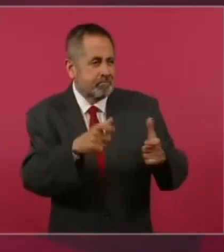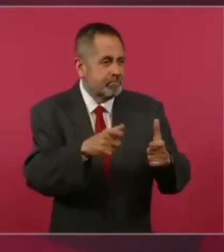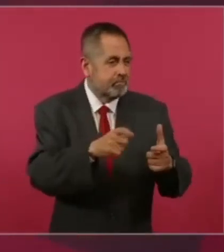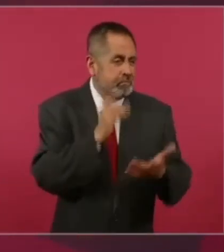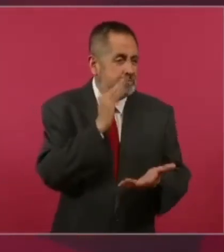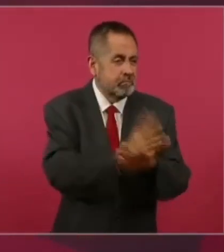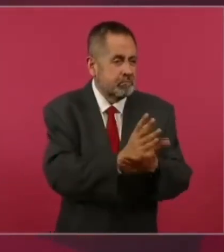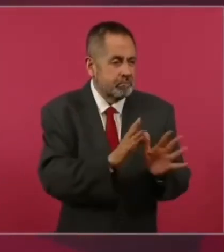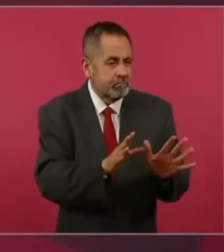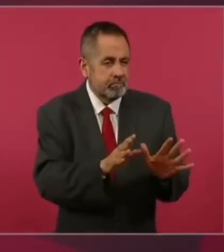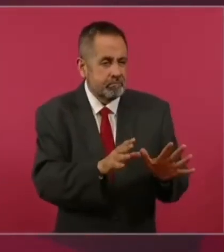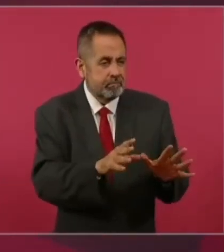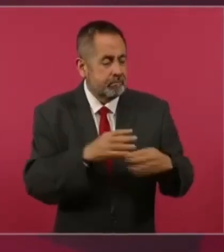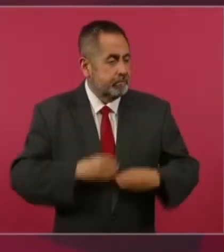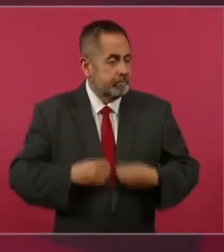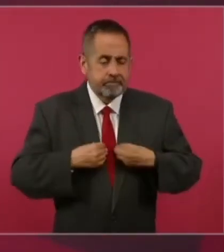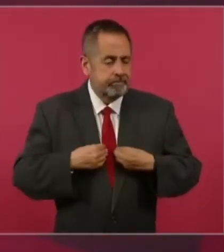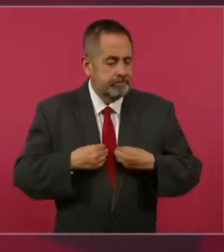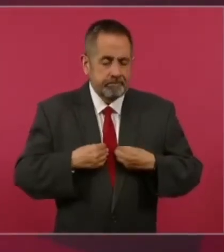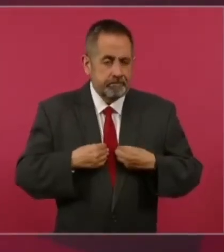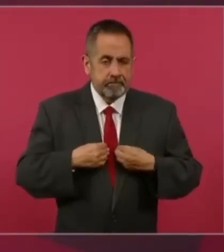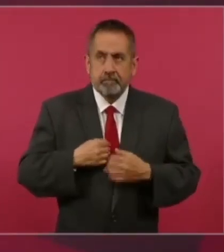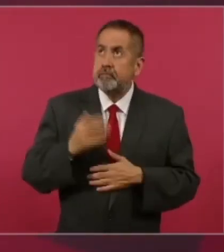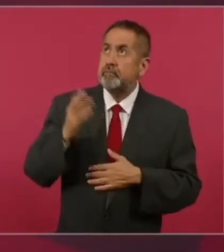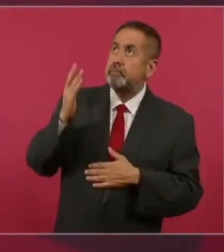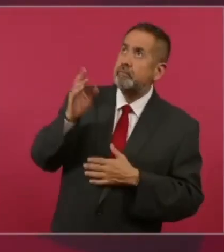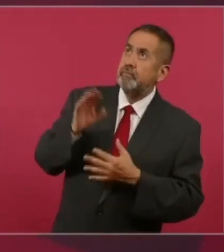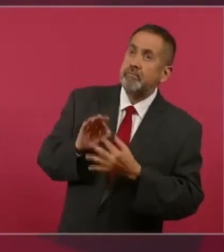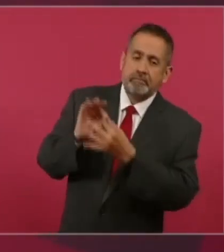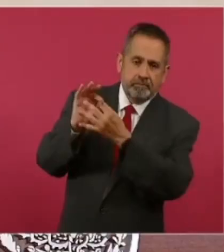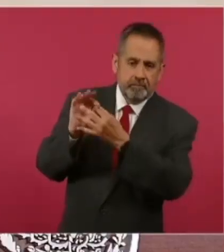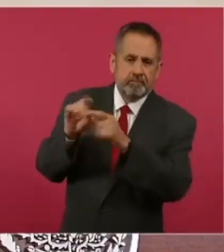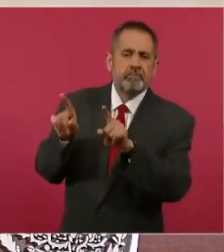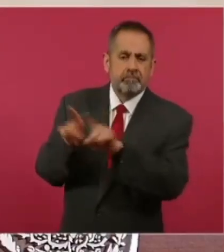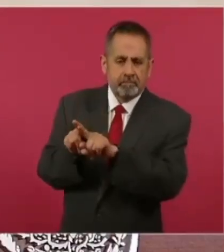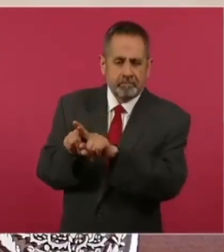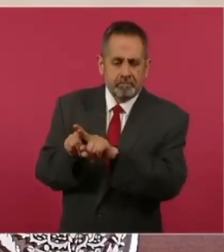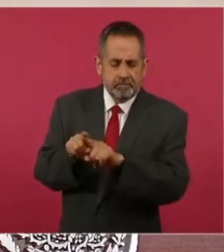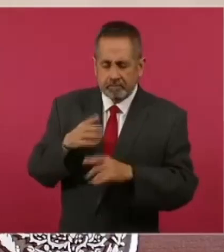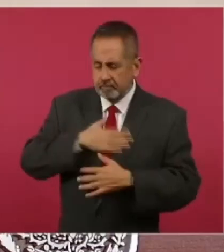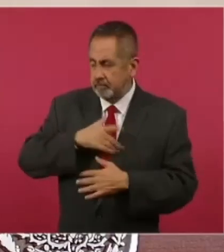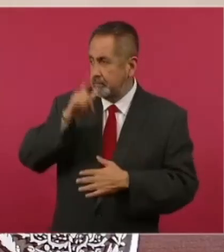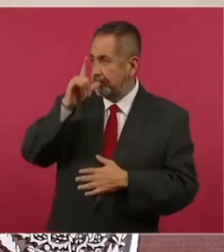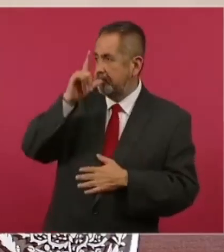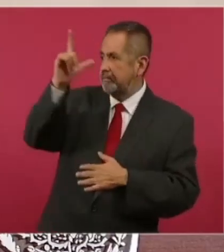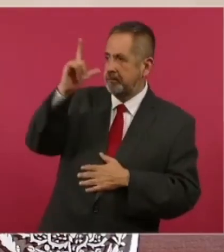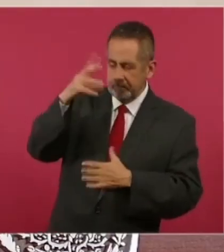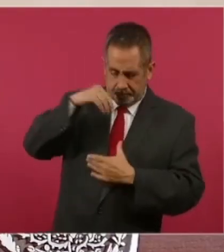el bienestar material, pero también el bienestar del alma.